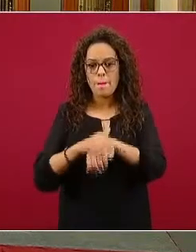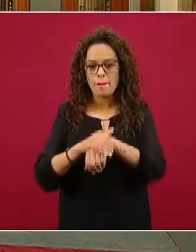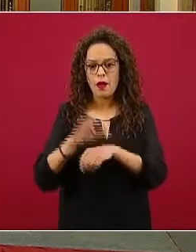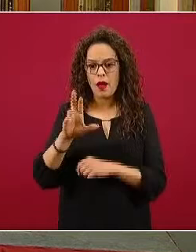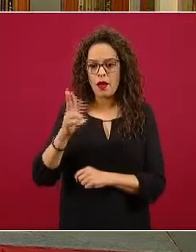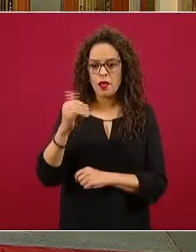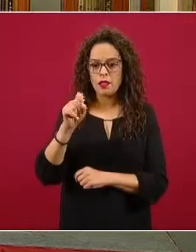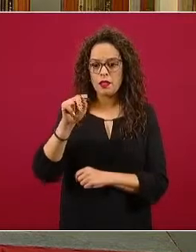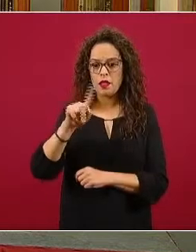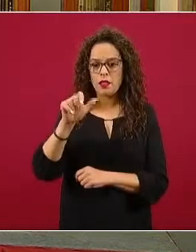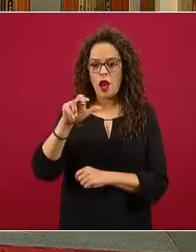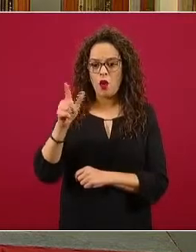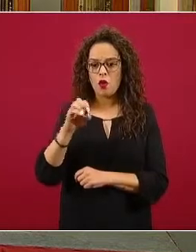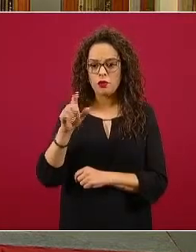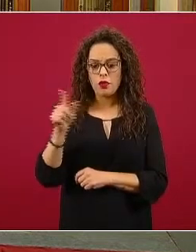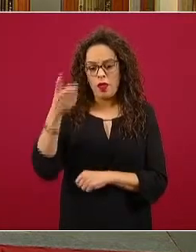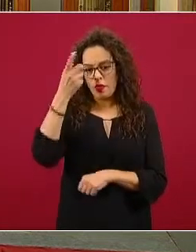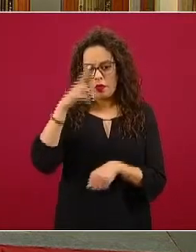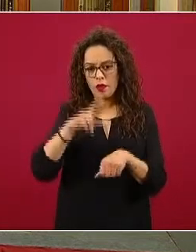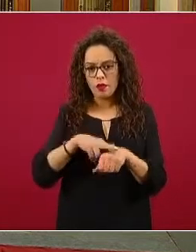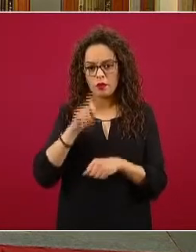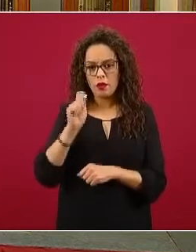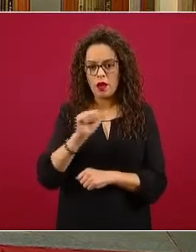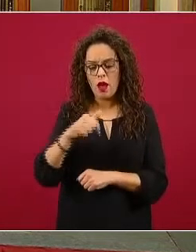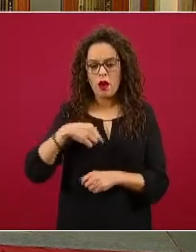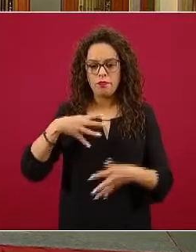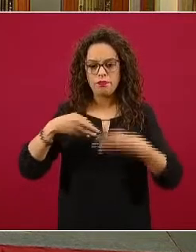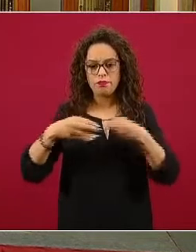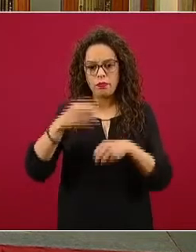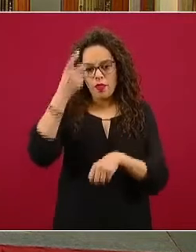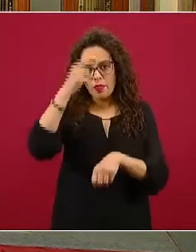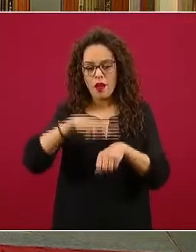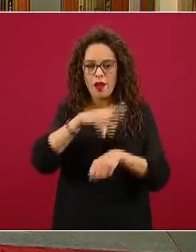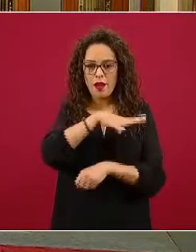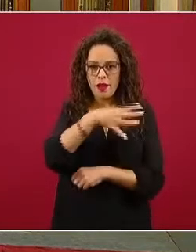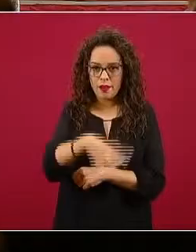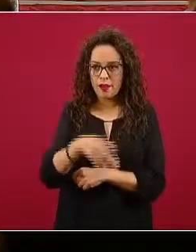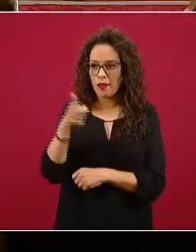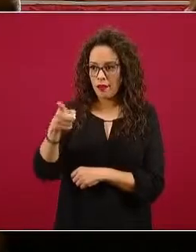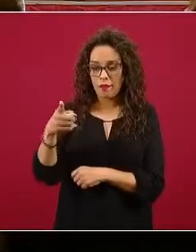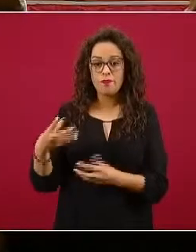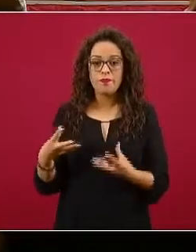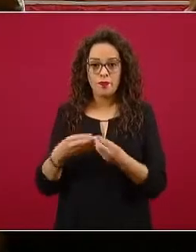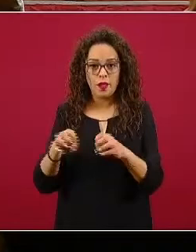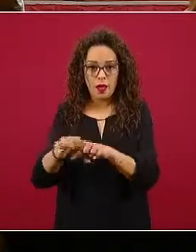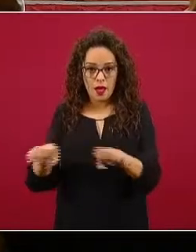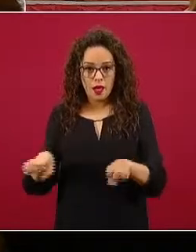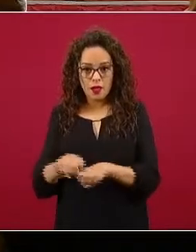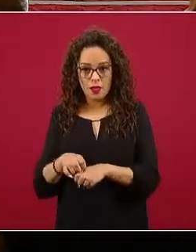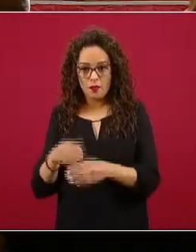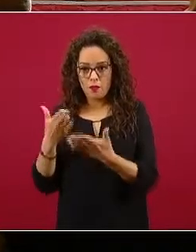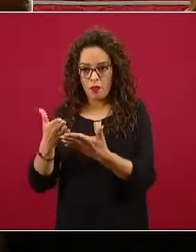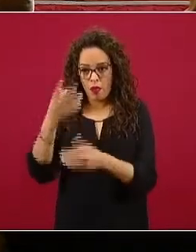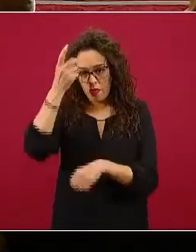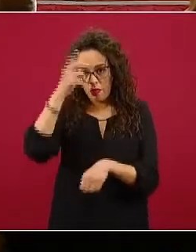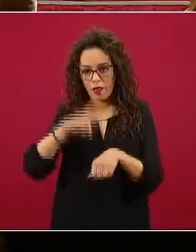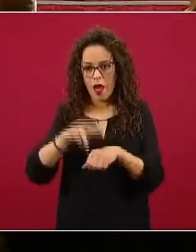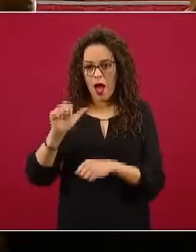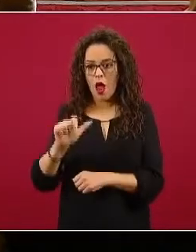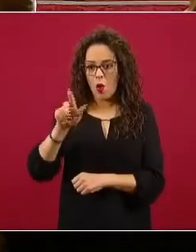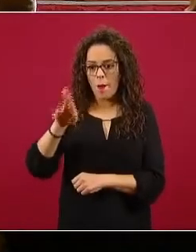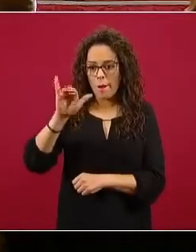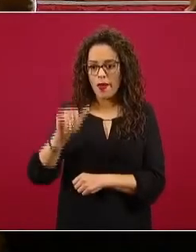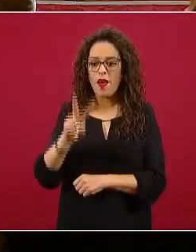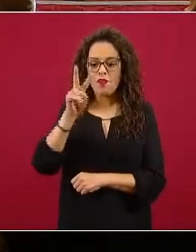director de Información Epidemiológica en la Dirección General de Epidemiología, es parte del equipo directo del doctor Salomía, y nos da mucho gusto